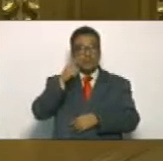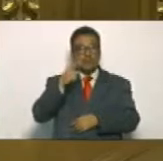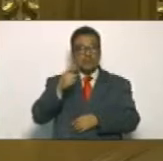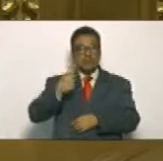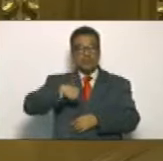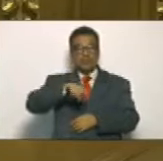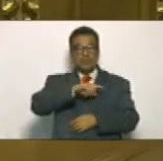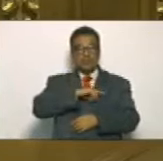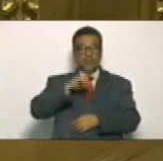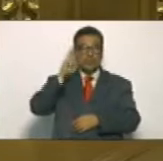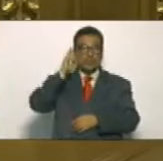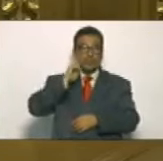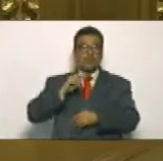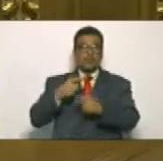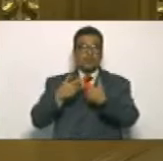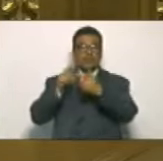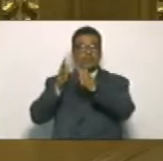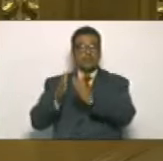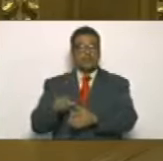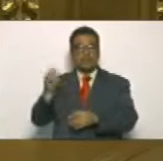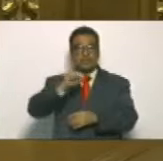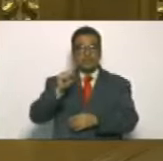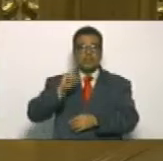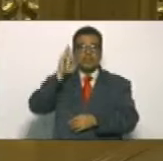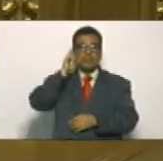nuestro libertador Simón Bolívar.